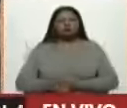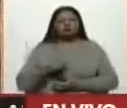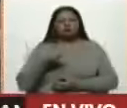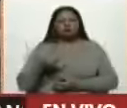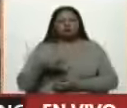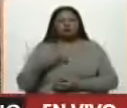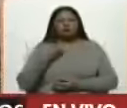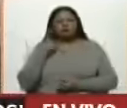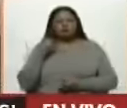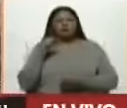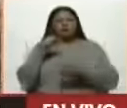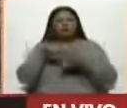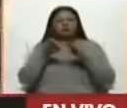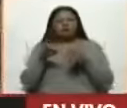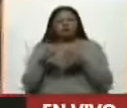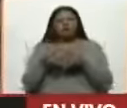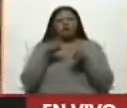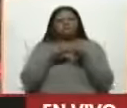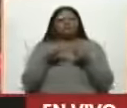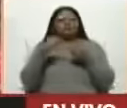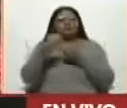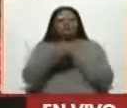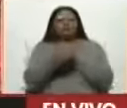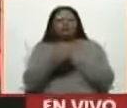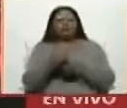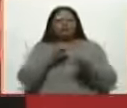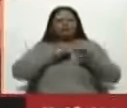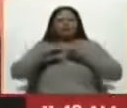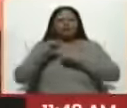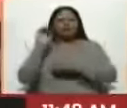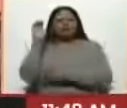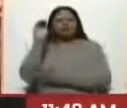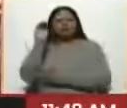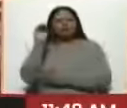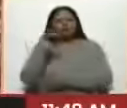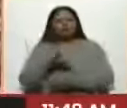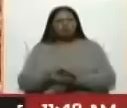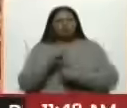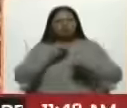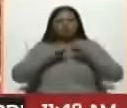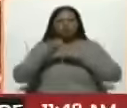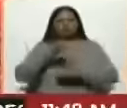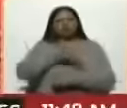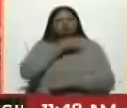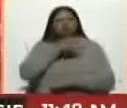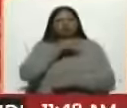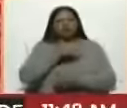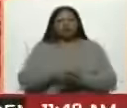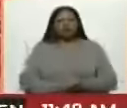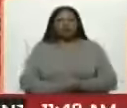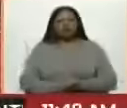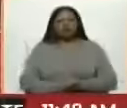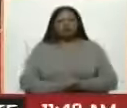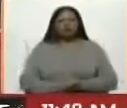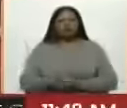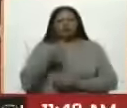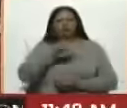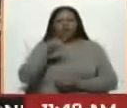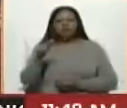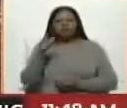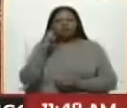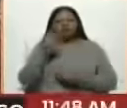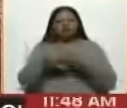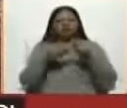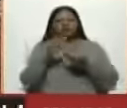ahí personas del Gran Polo Patriótico, del Movimiento Futuro, de los movimientos sociales, de personas que no hacen